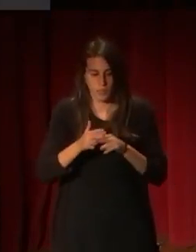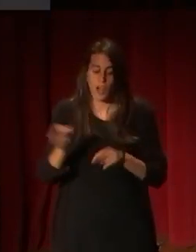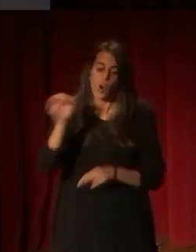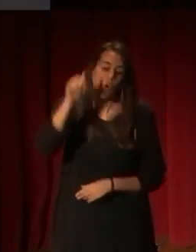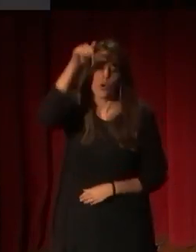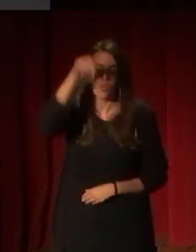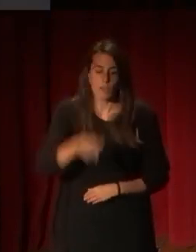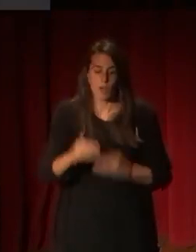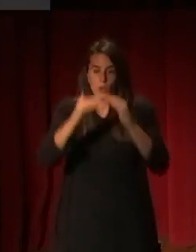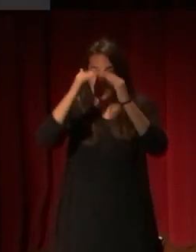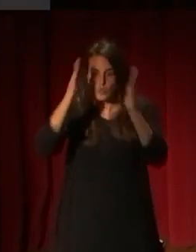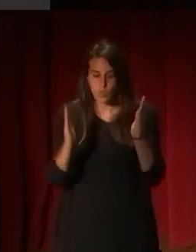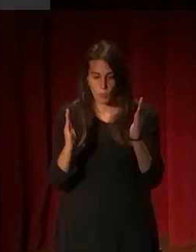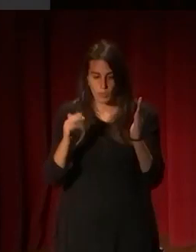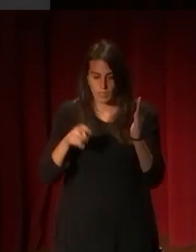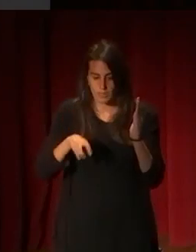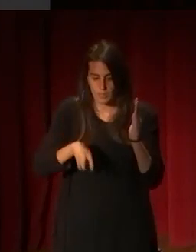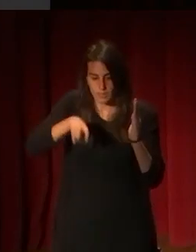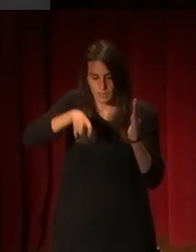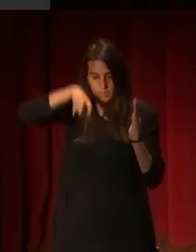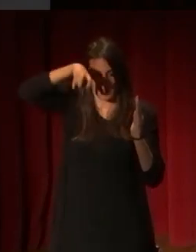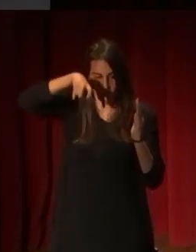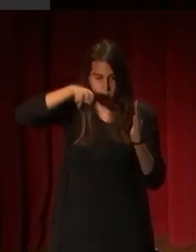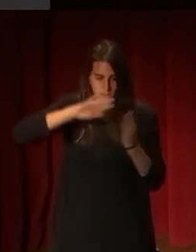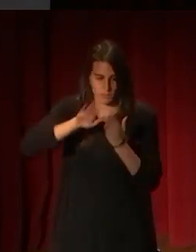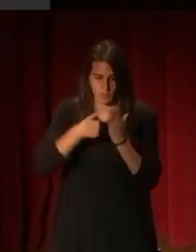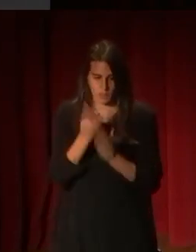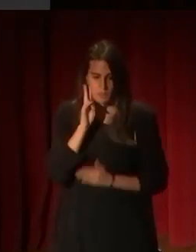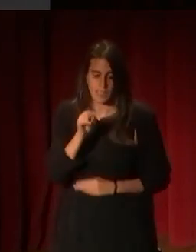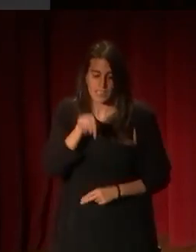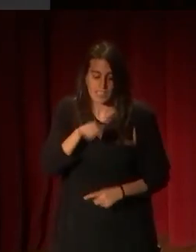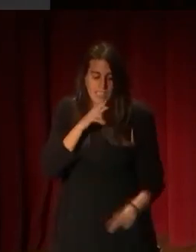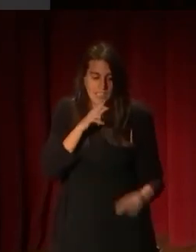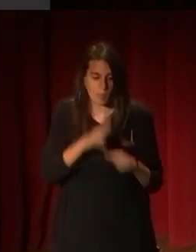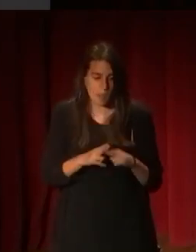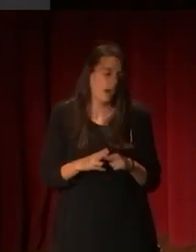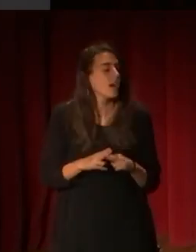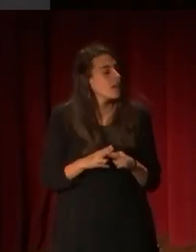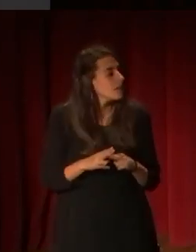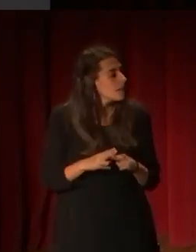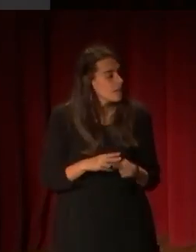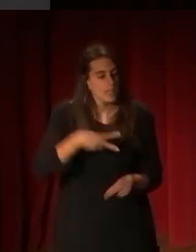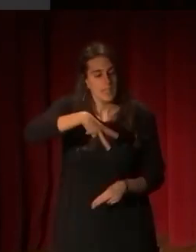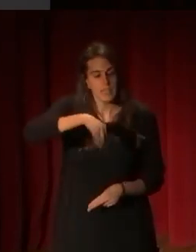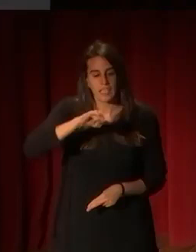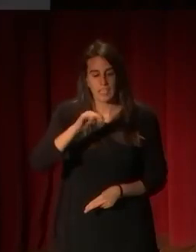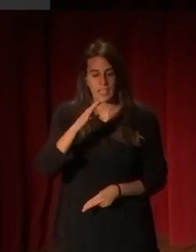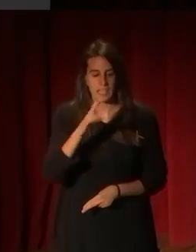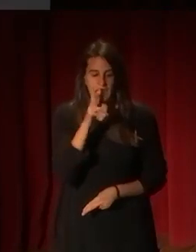de los soportales en unas localidades elevadas que se denomina van ni perdón' nichos